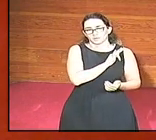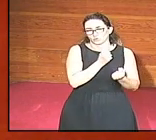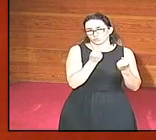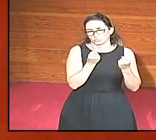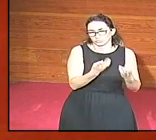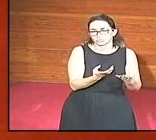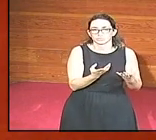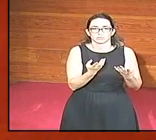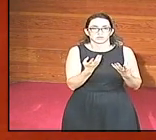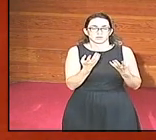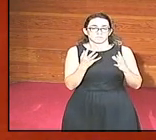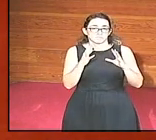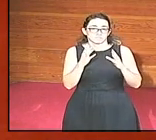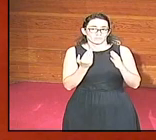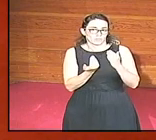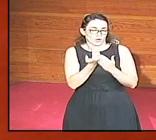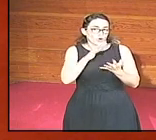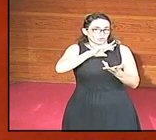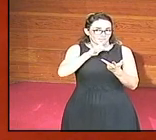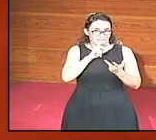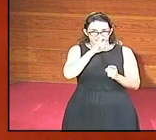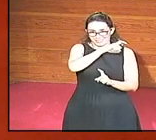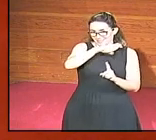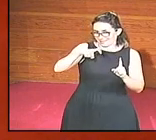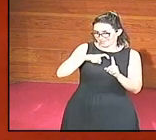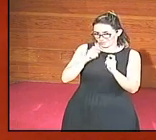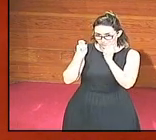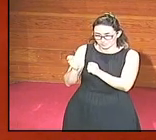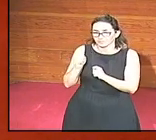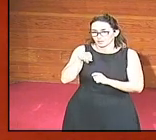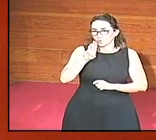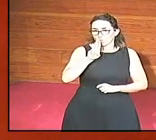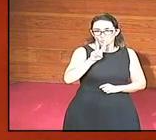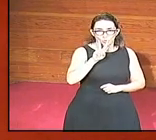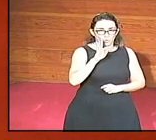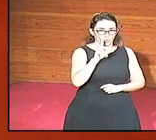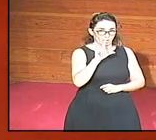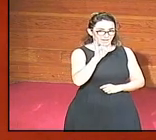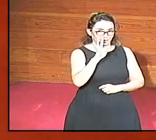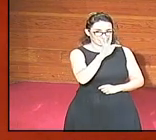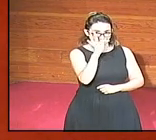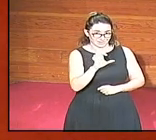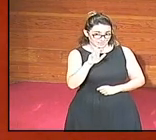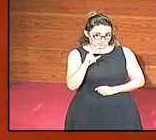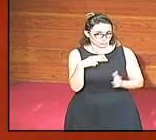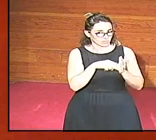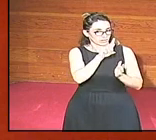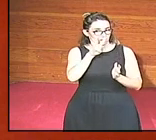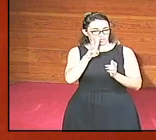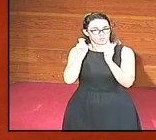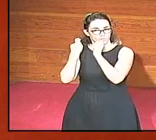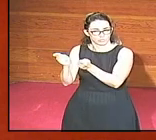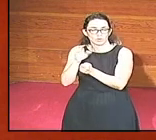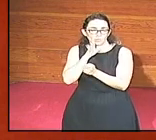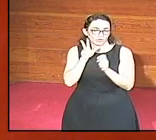Year International y, por supuesto, destaca el premio Pulitzer obtenido en 2013 en la categoría de Breaking News Photography por la